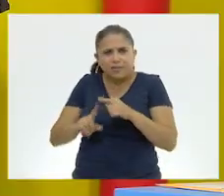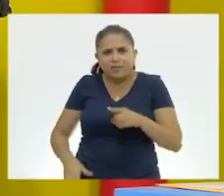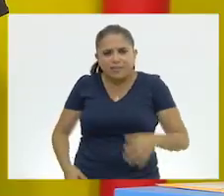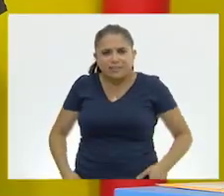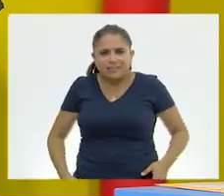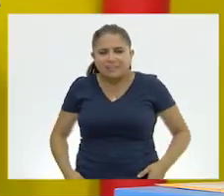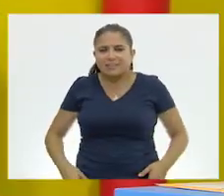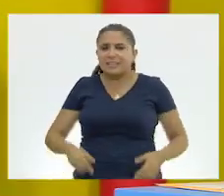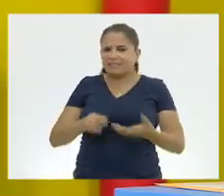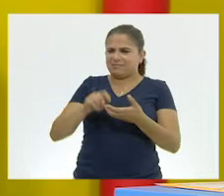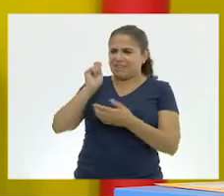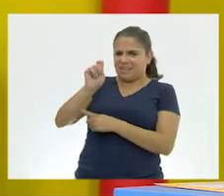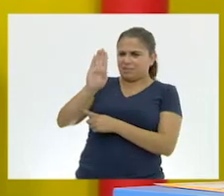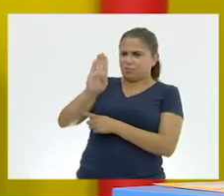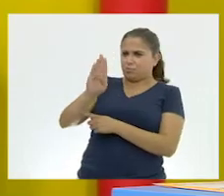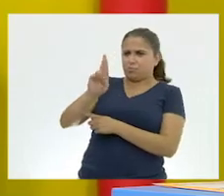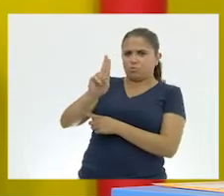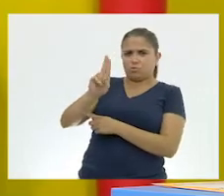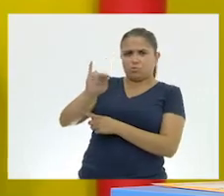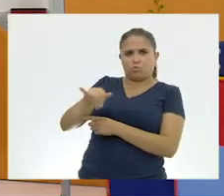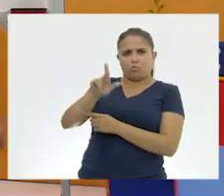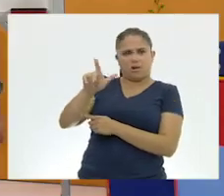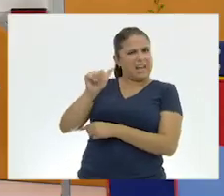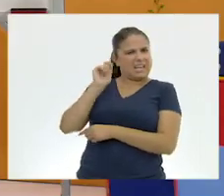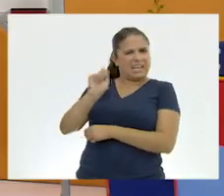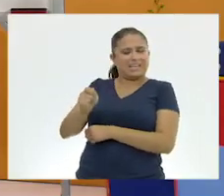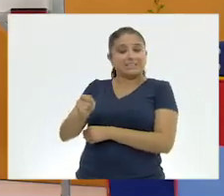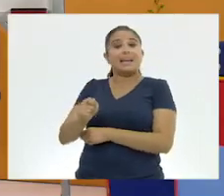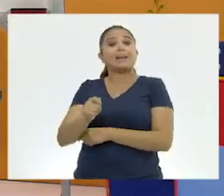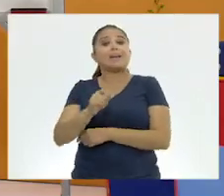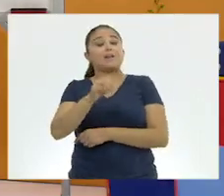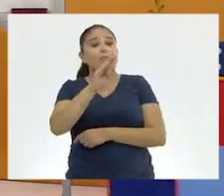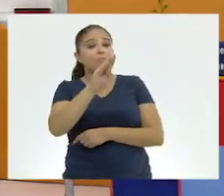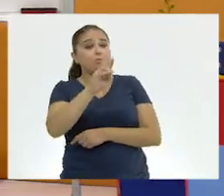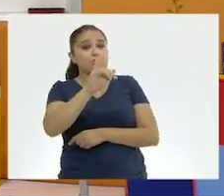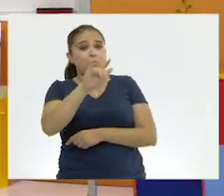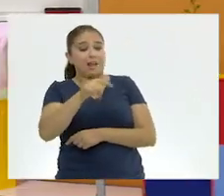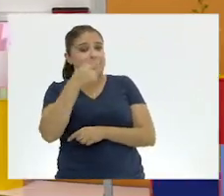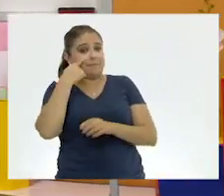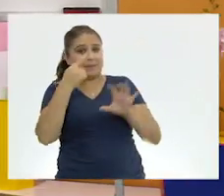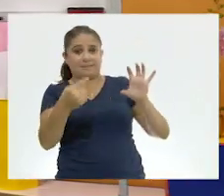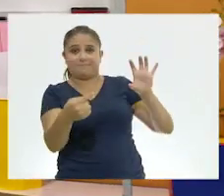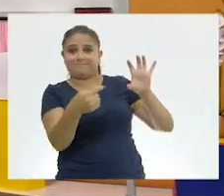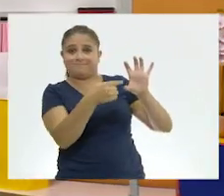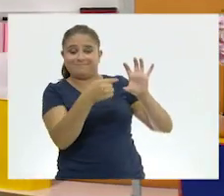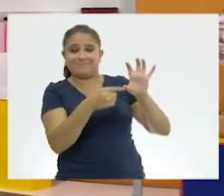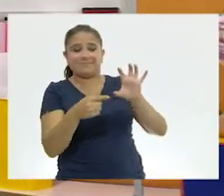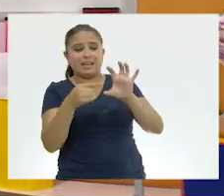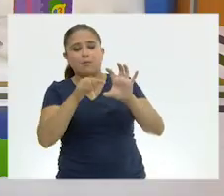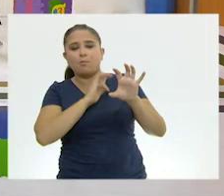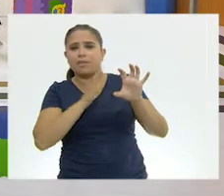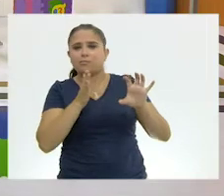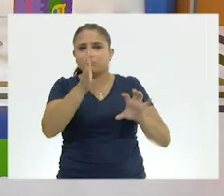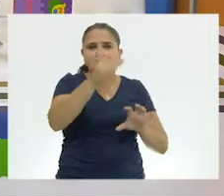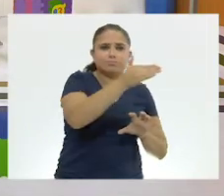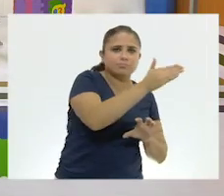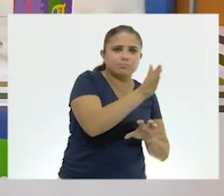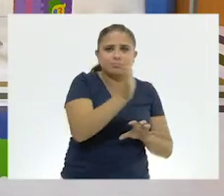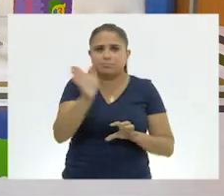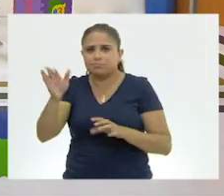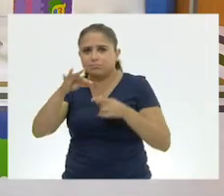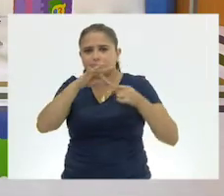¿y ¿Sí? qué es una brújula? Ah, una brújula es este aparato con el cual podemos orientarnos.